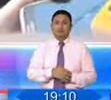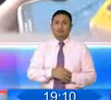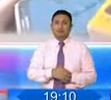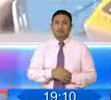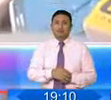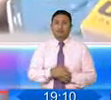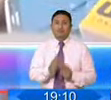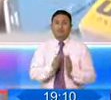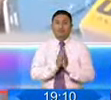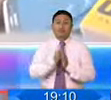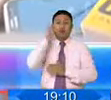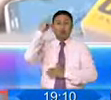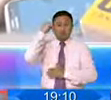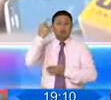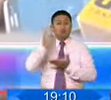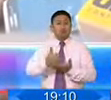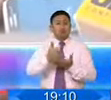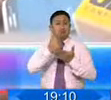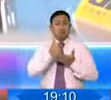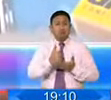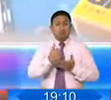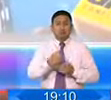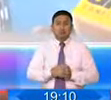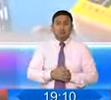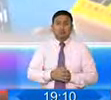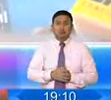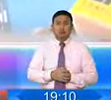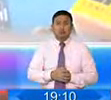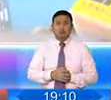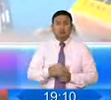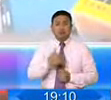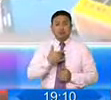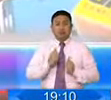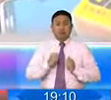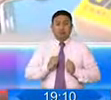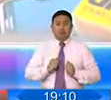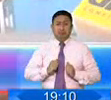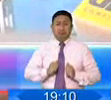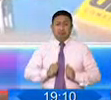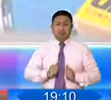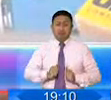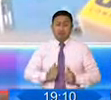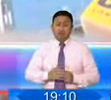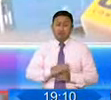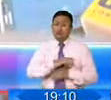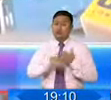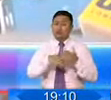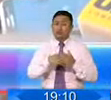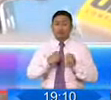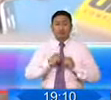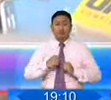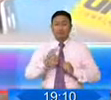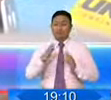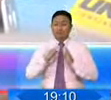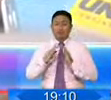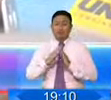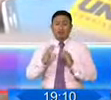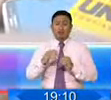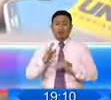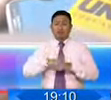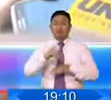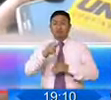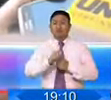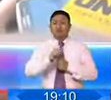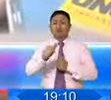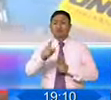gobierno también que me ayude, que es no para sufrir uno. Todos sufrimos en la casa y hasta